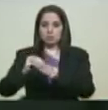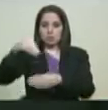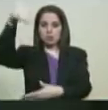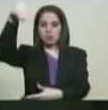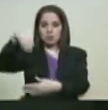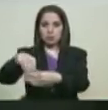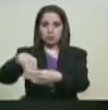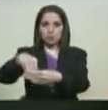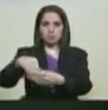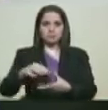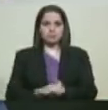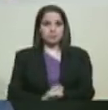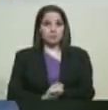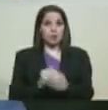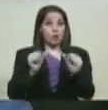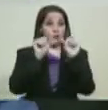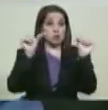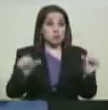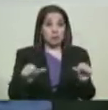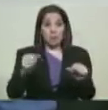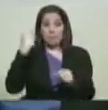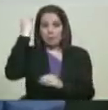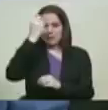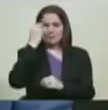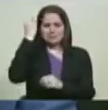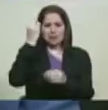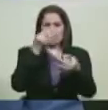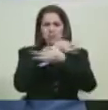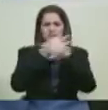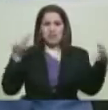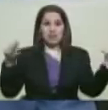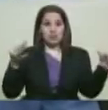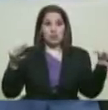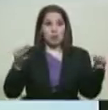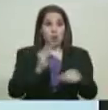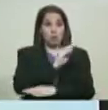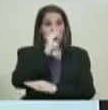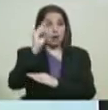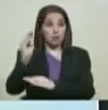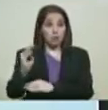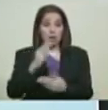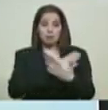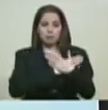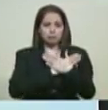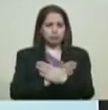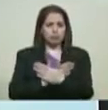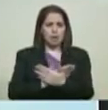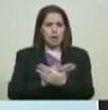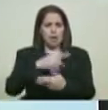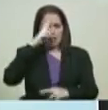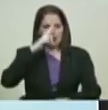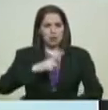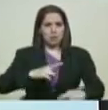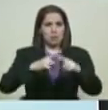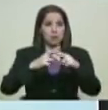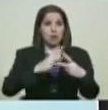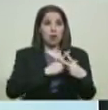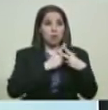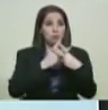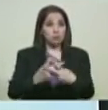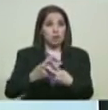En un sistema pensado de manera perfecta para proteger la garantía y el respeto de la soberanía, de la voluntad